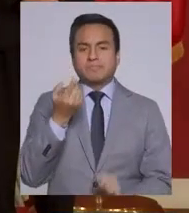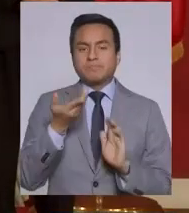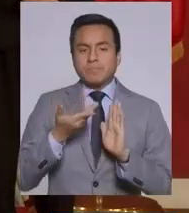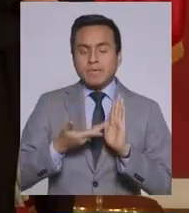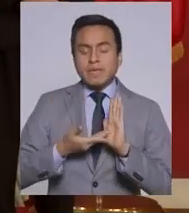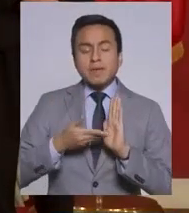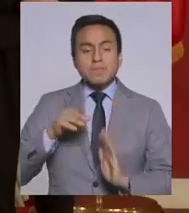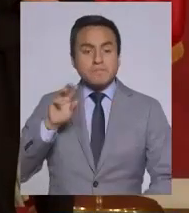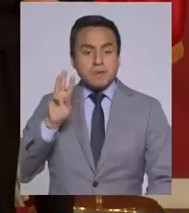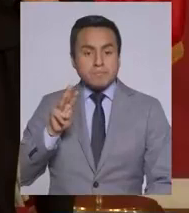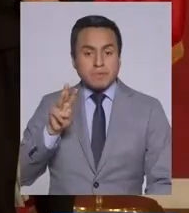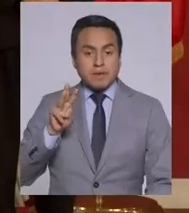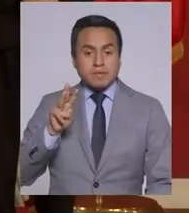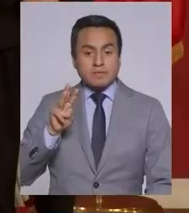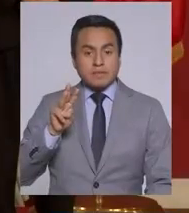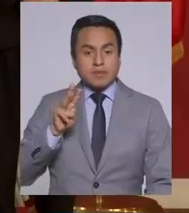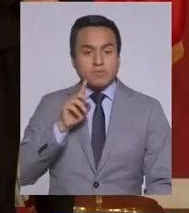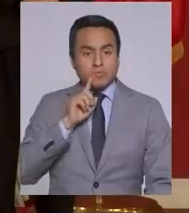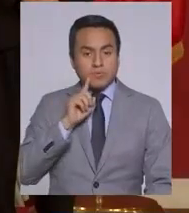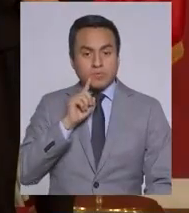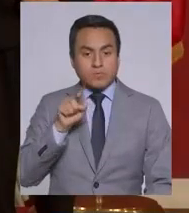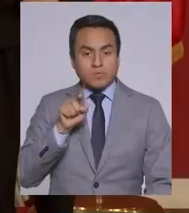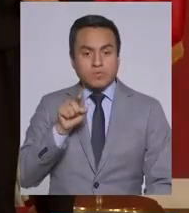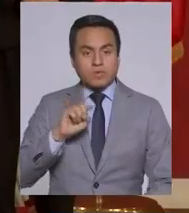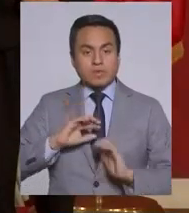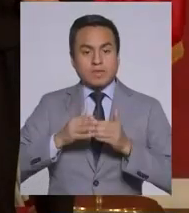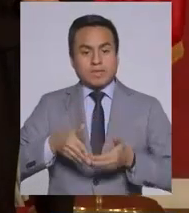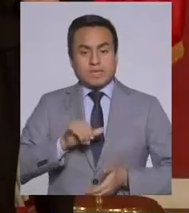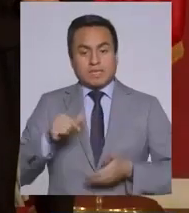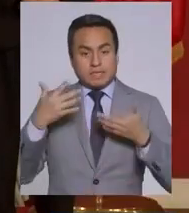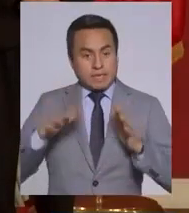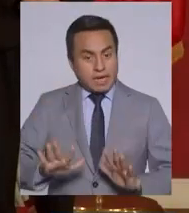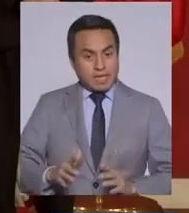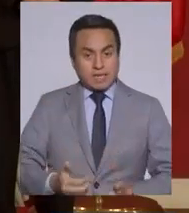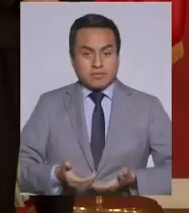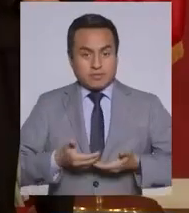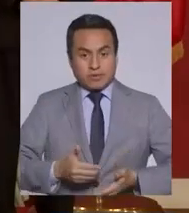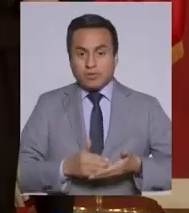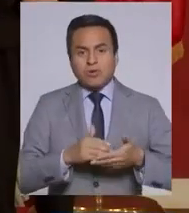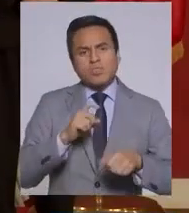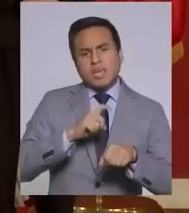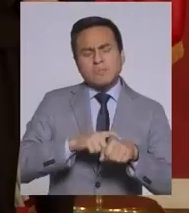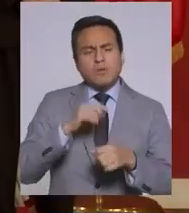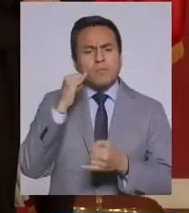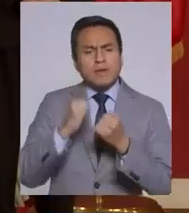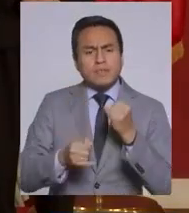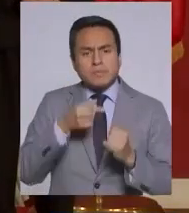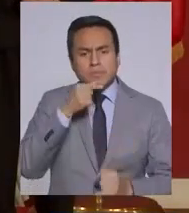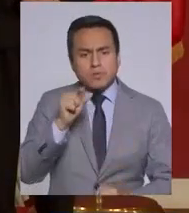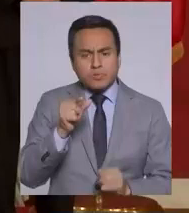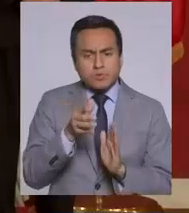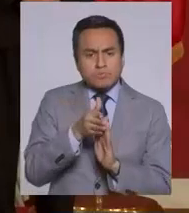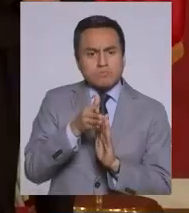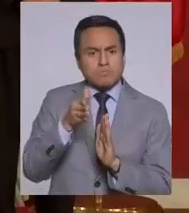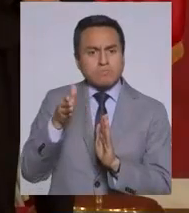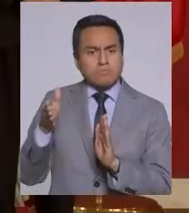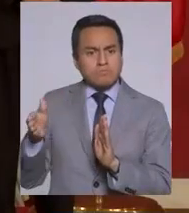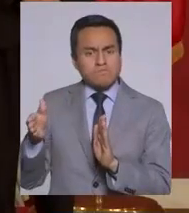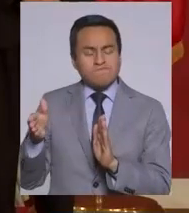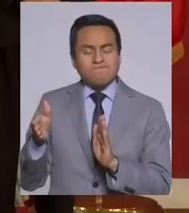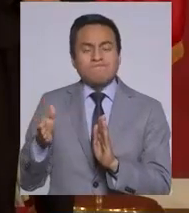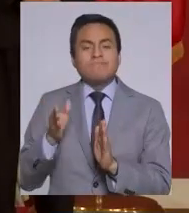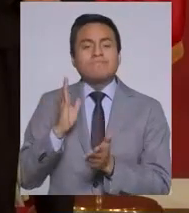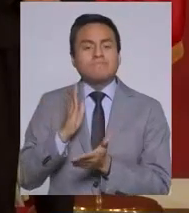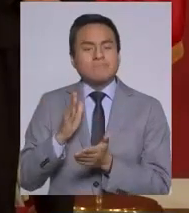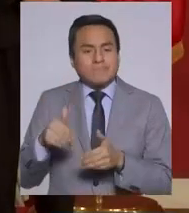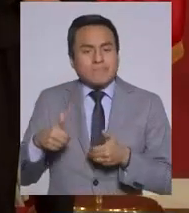las madres que estén en postnatal o que su periodo postnatal se venza de aquí en adelante